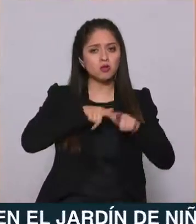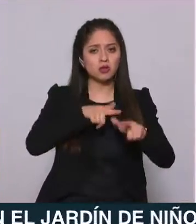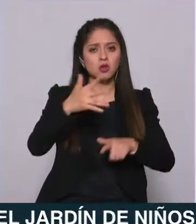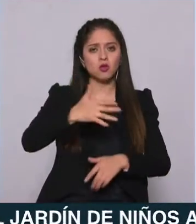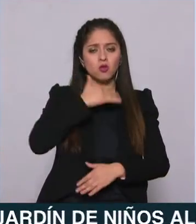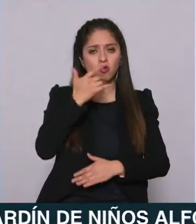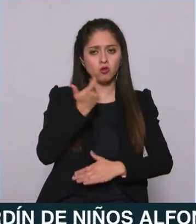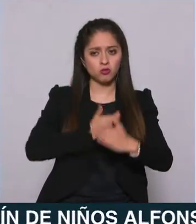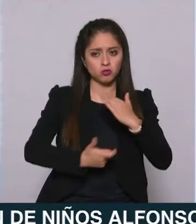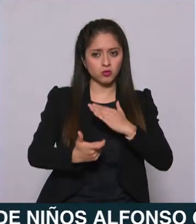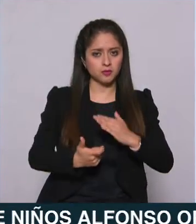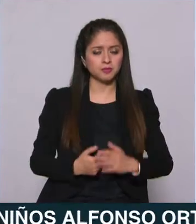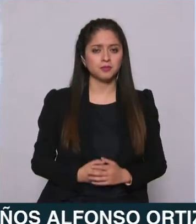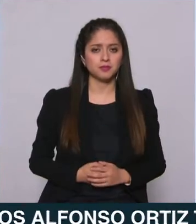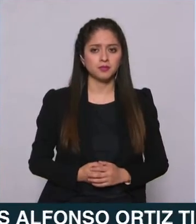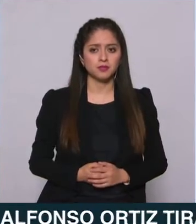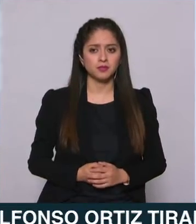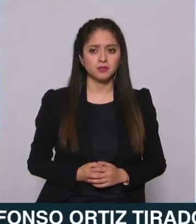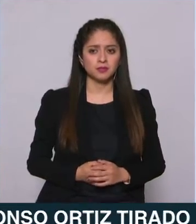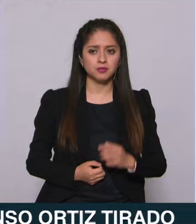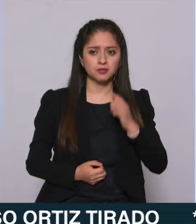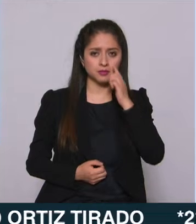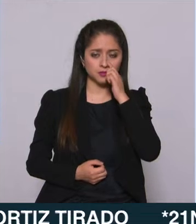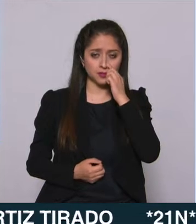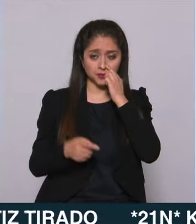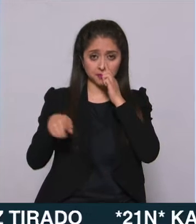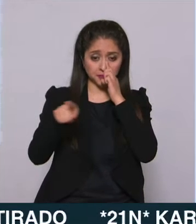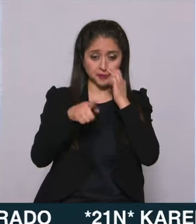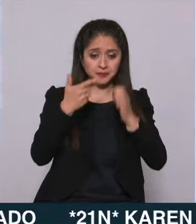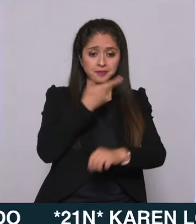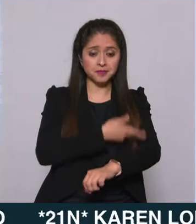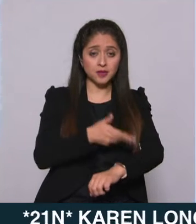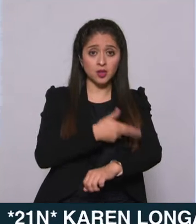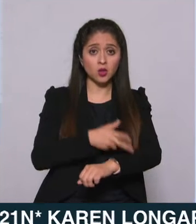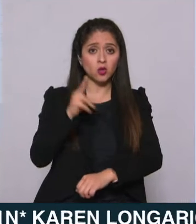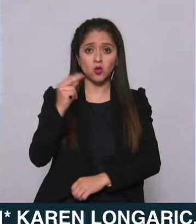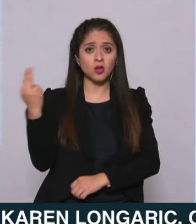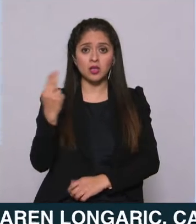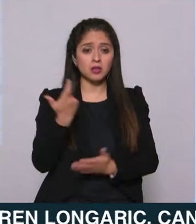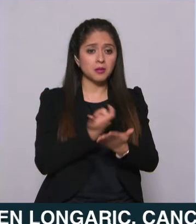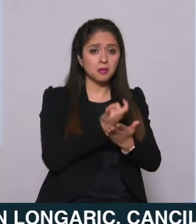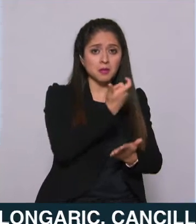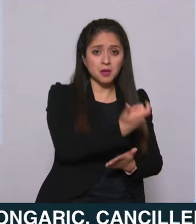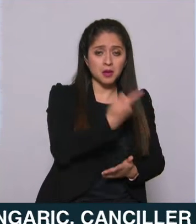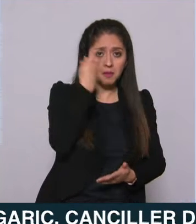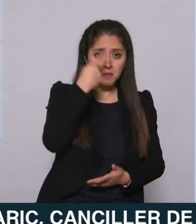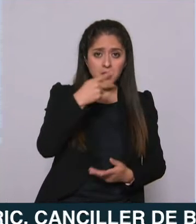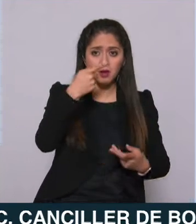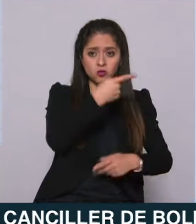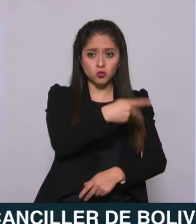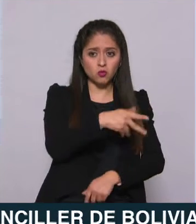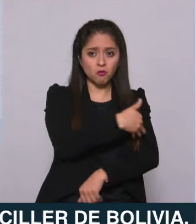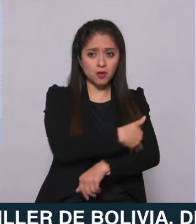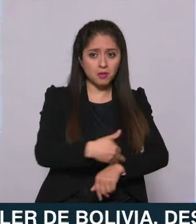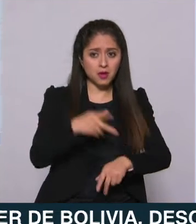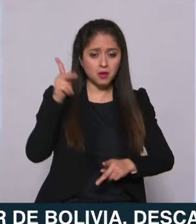corrupción. De tal manera que ya no tengan que dar dinero para poder registrar a sus familiares que vienen a